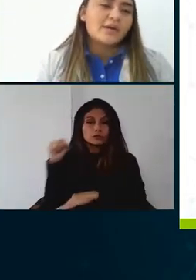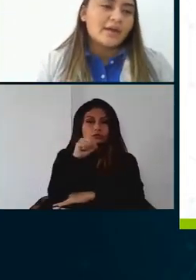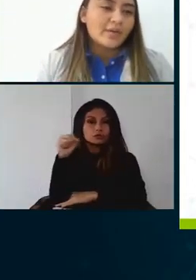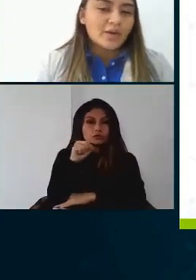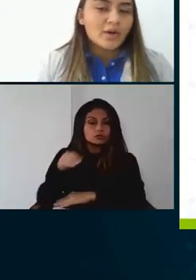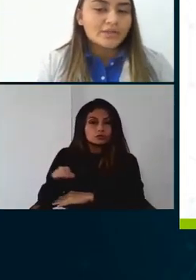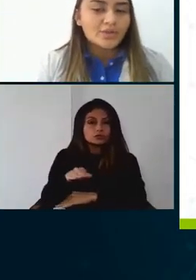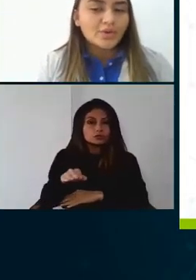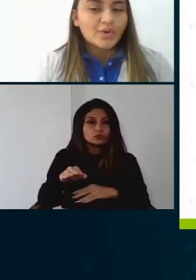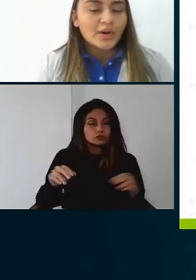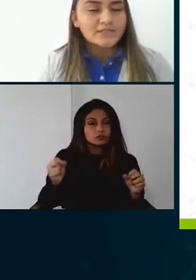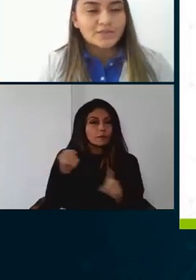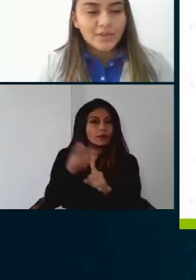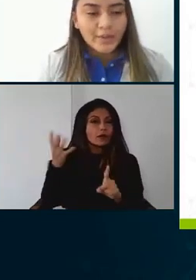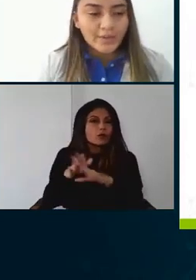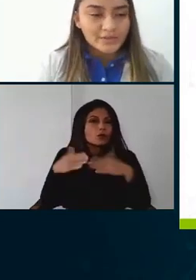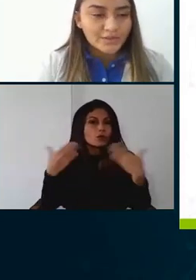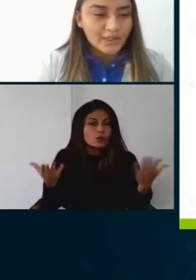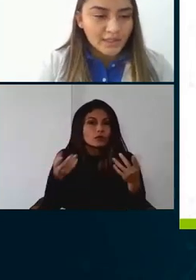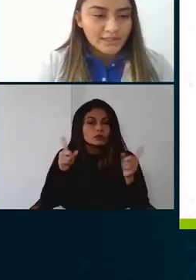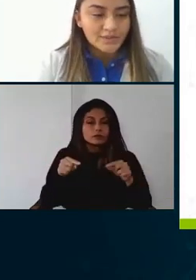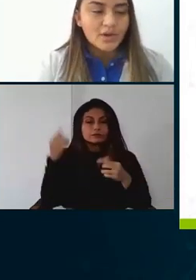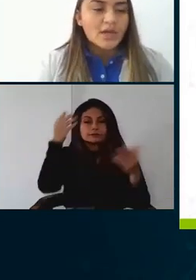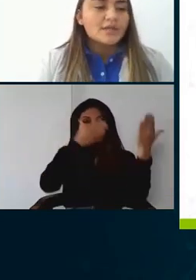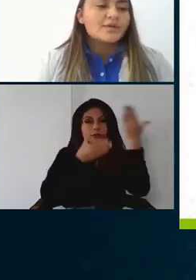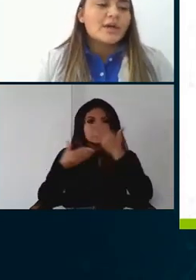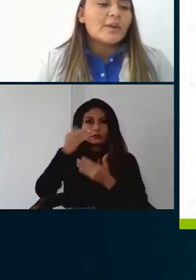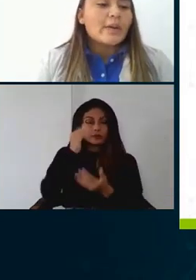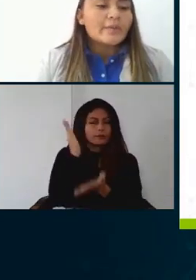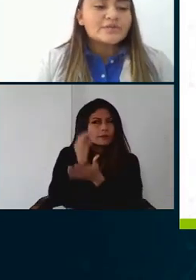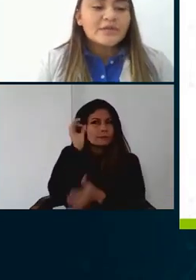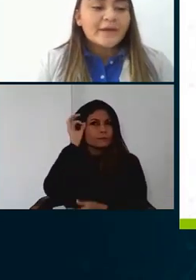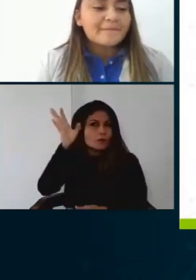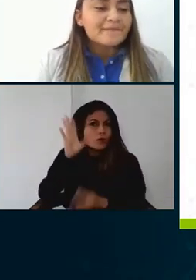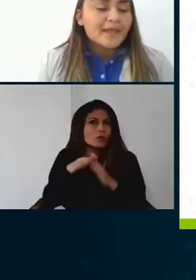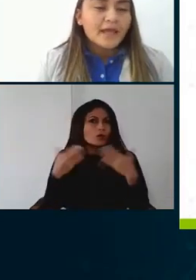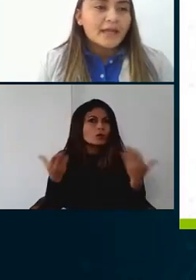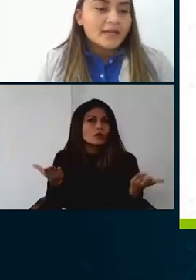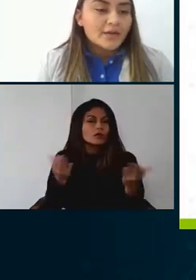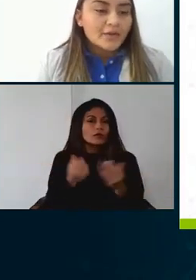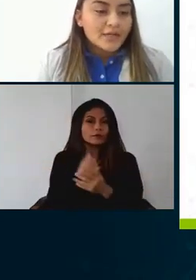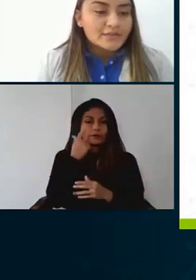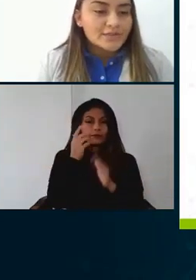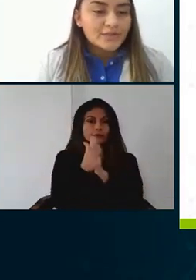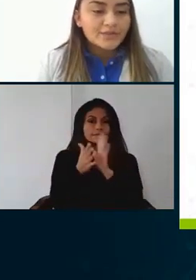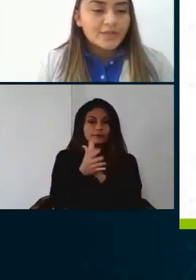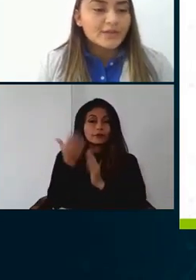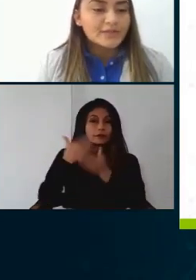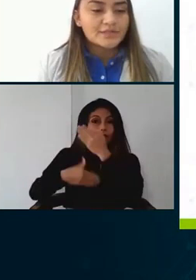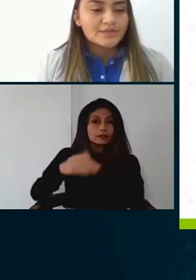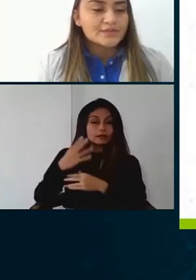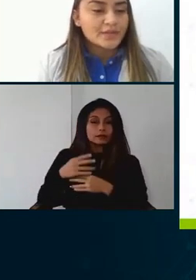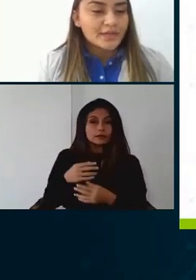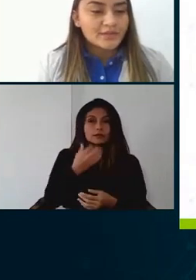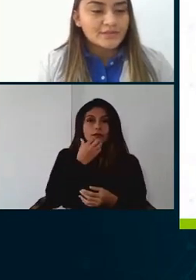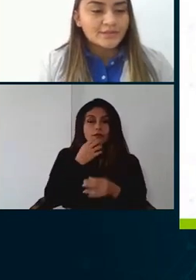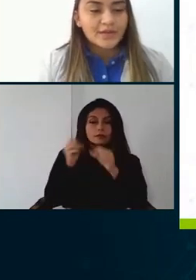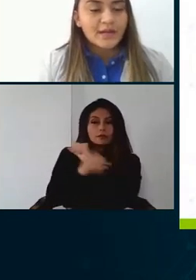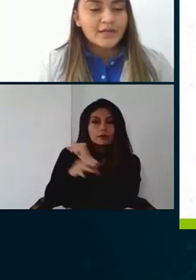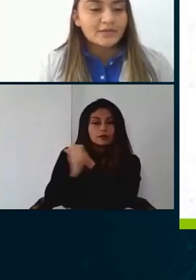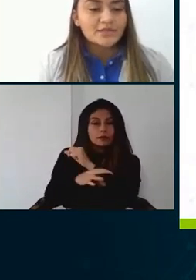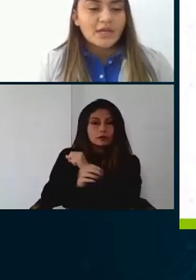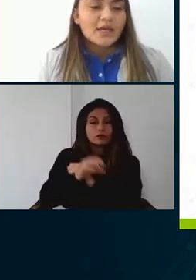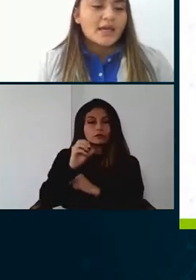horarios, haciendo una evaluación del riesgo, donde hablábamos que en la recolección de los residuos